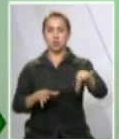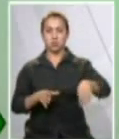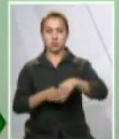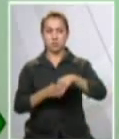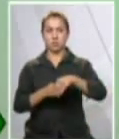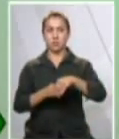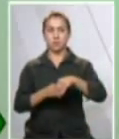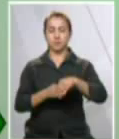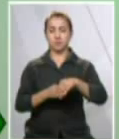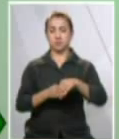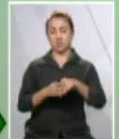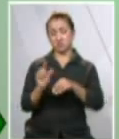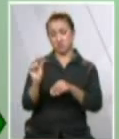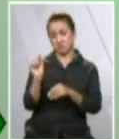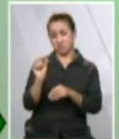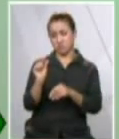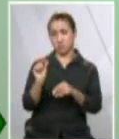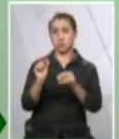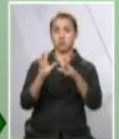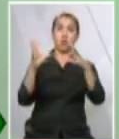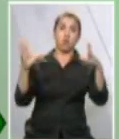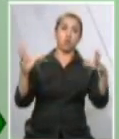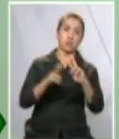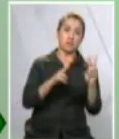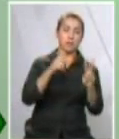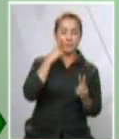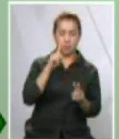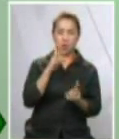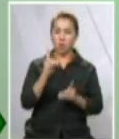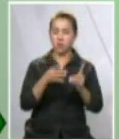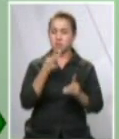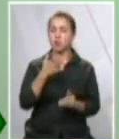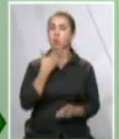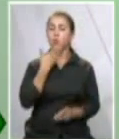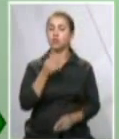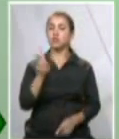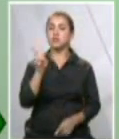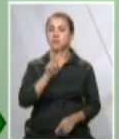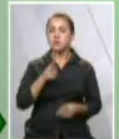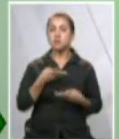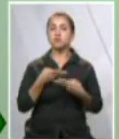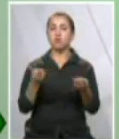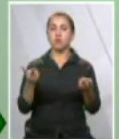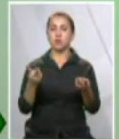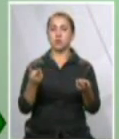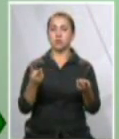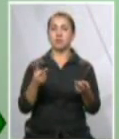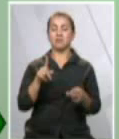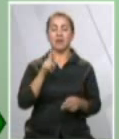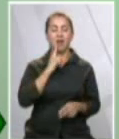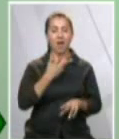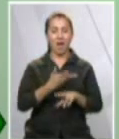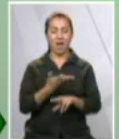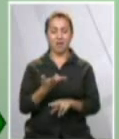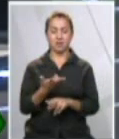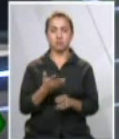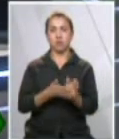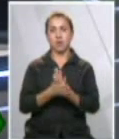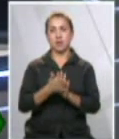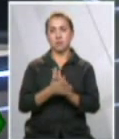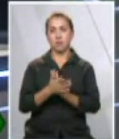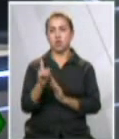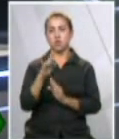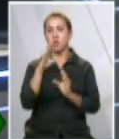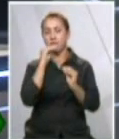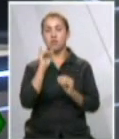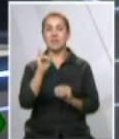sentido? No, es un sentido bien pequeño dentro de lo mucho que hay que hacer, pero dicen cuándo los servicios públicos van a tener, porque ellos dicen, bueno, ni siquiera estoy